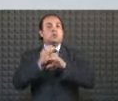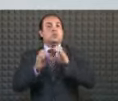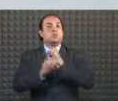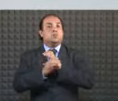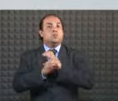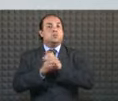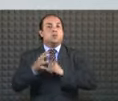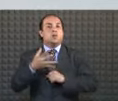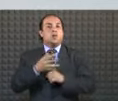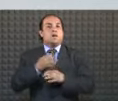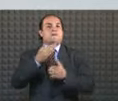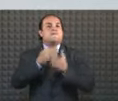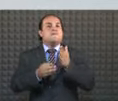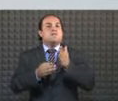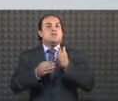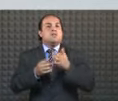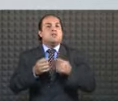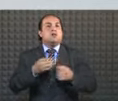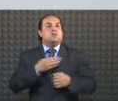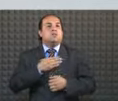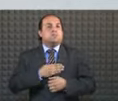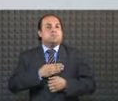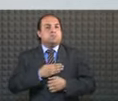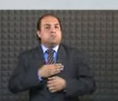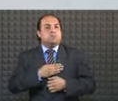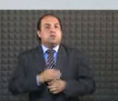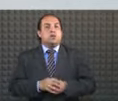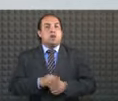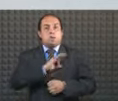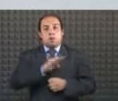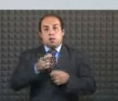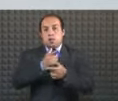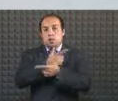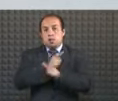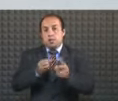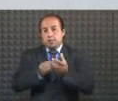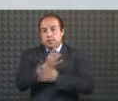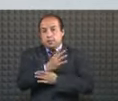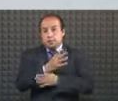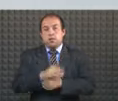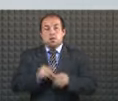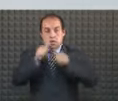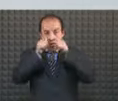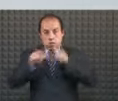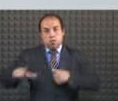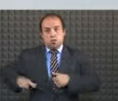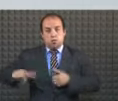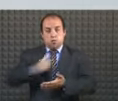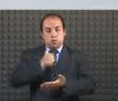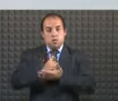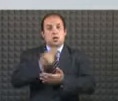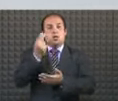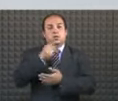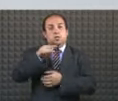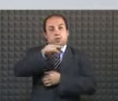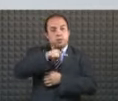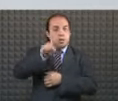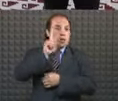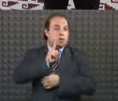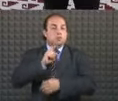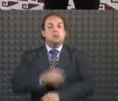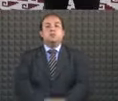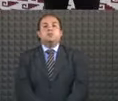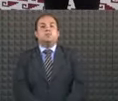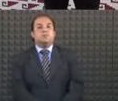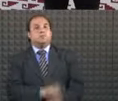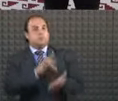una injusticia tan grande, que puedan ser liberadas y atendidas por el gobierno de la ciudad en lo que se requiera. Bien,